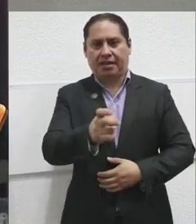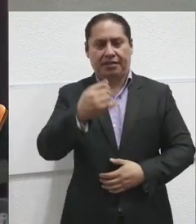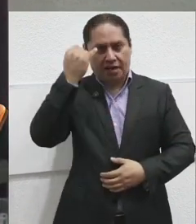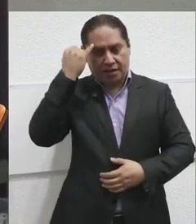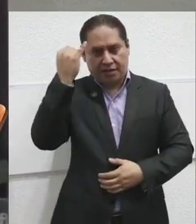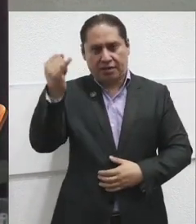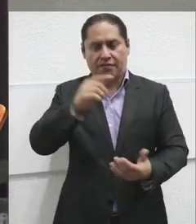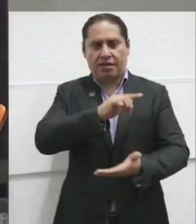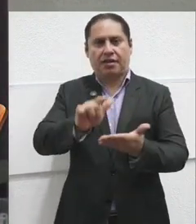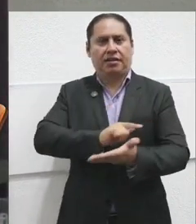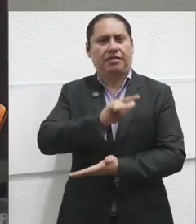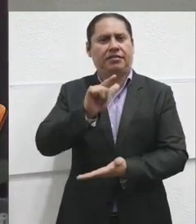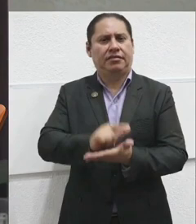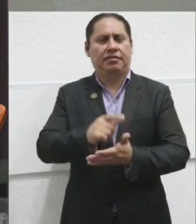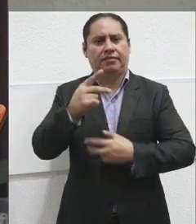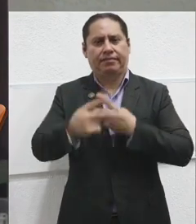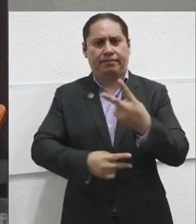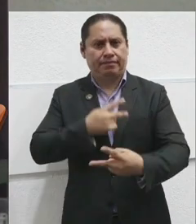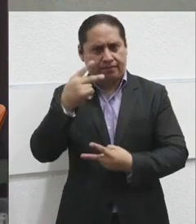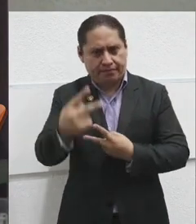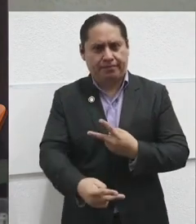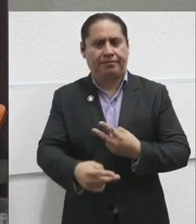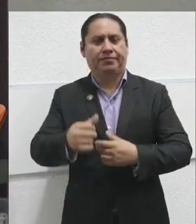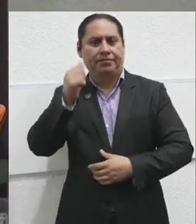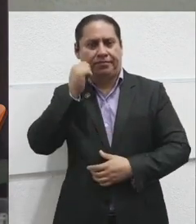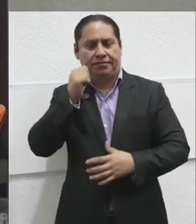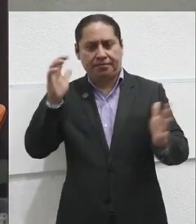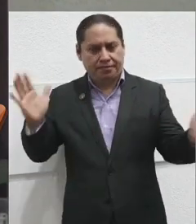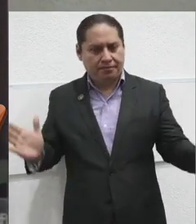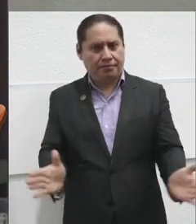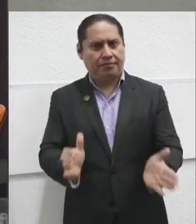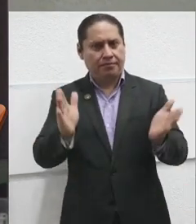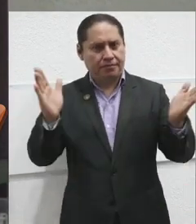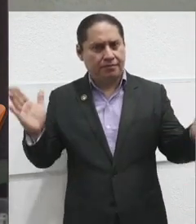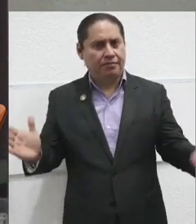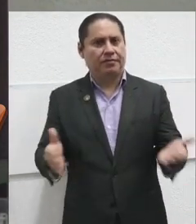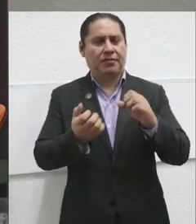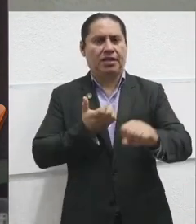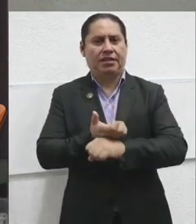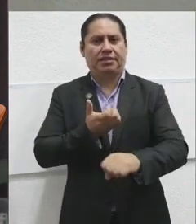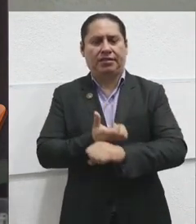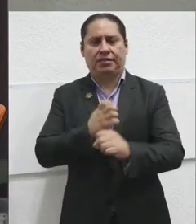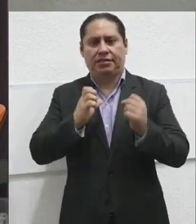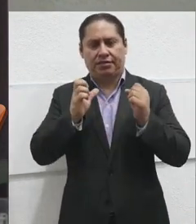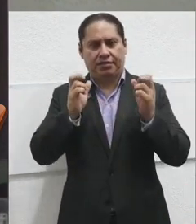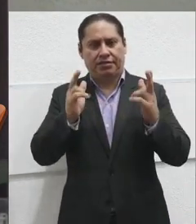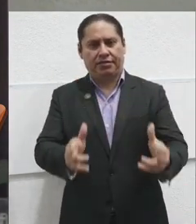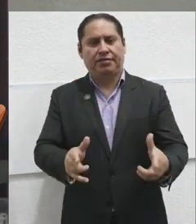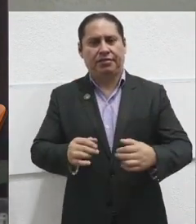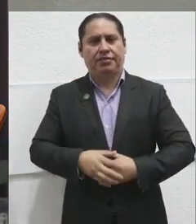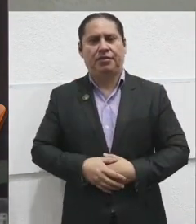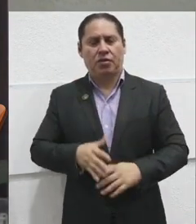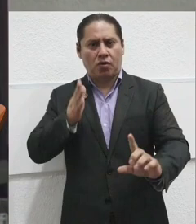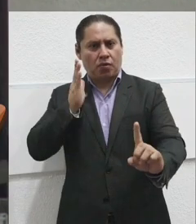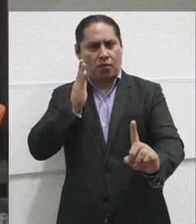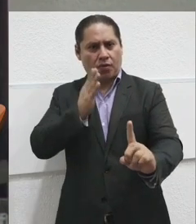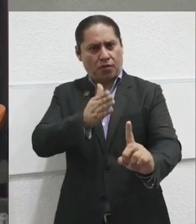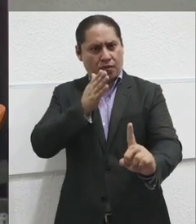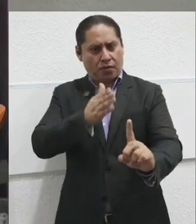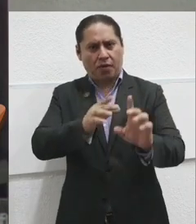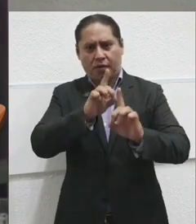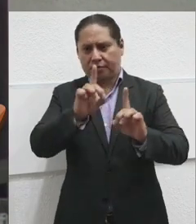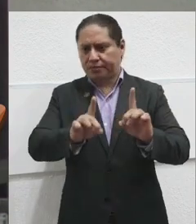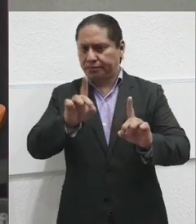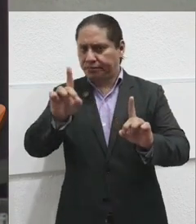medio ambiente, vamos a impulsar en el estado de Chiapas los objetivos de